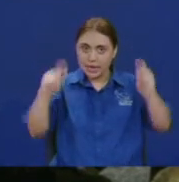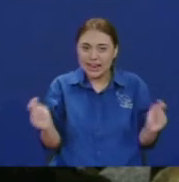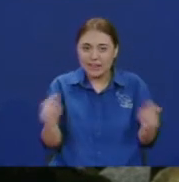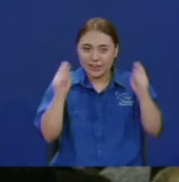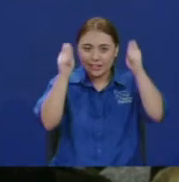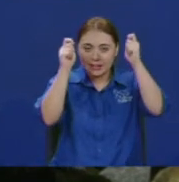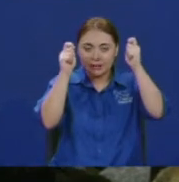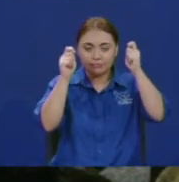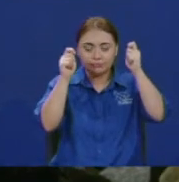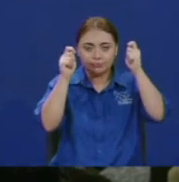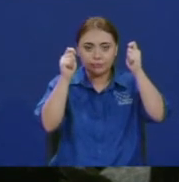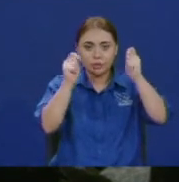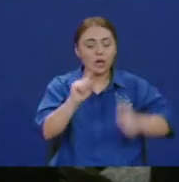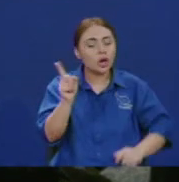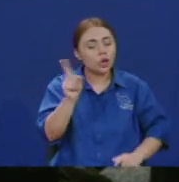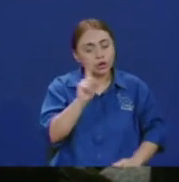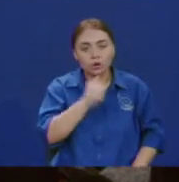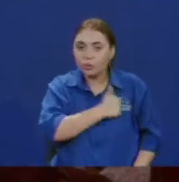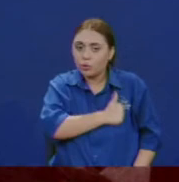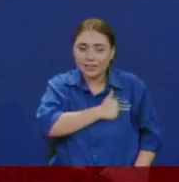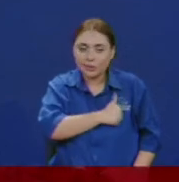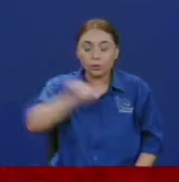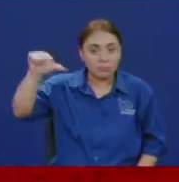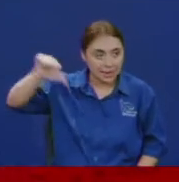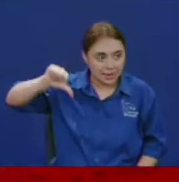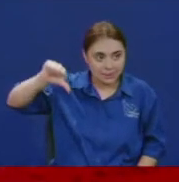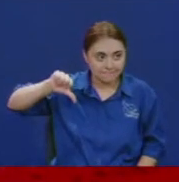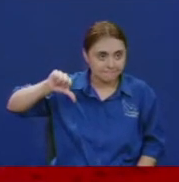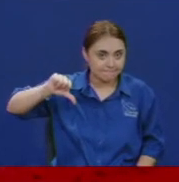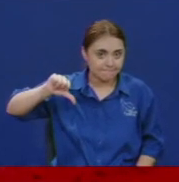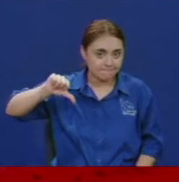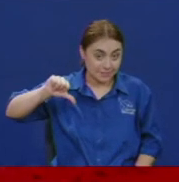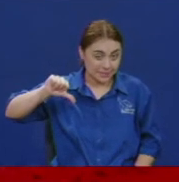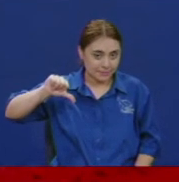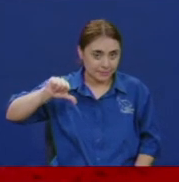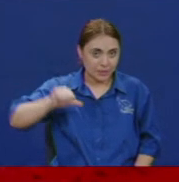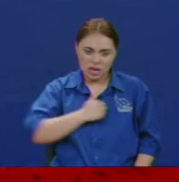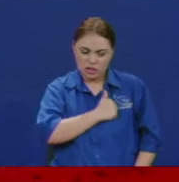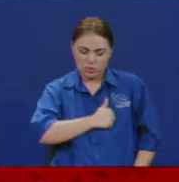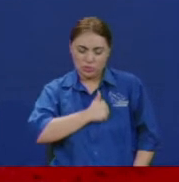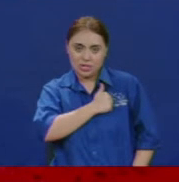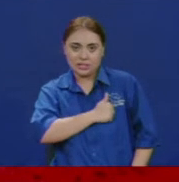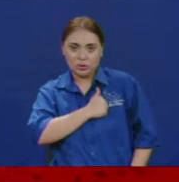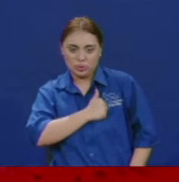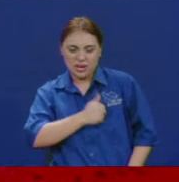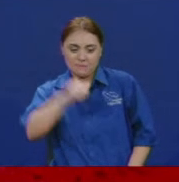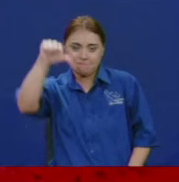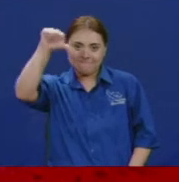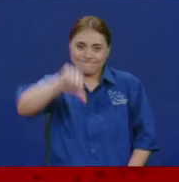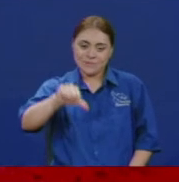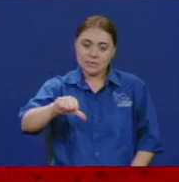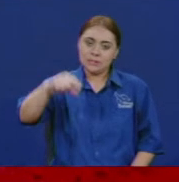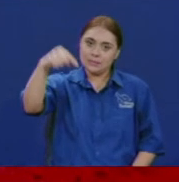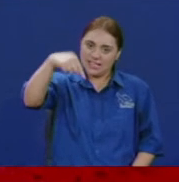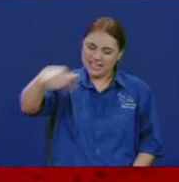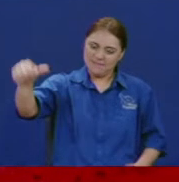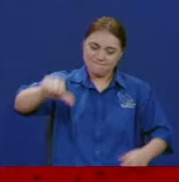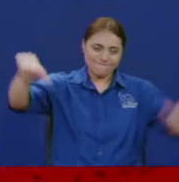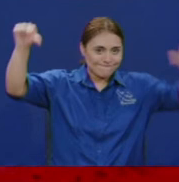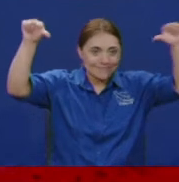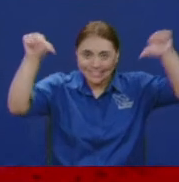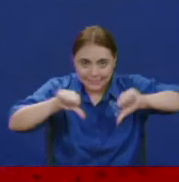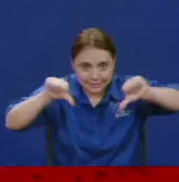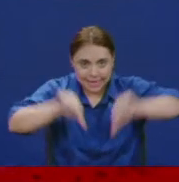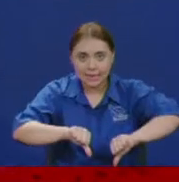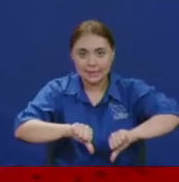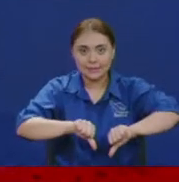no con la levadura vieja, ni con la levadura de malicia y maldad, sino que con panes sin levadura, de sinceridad y de